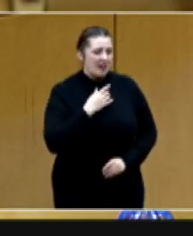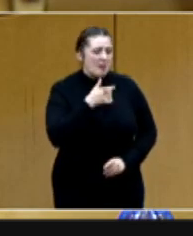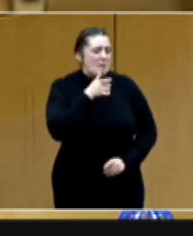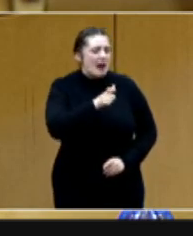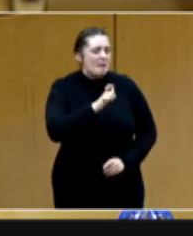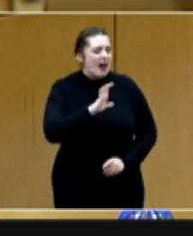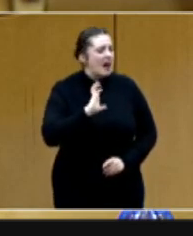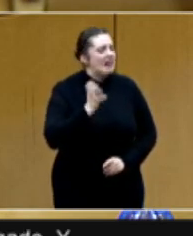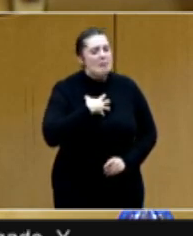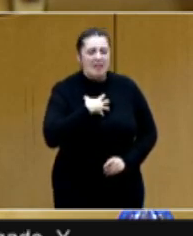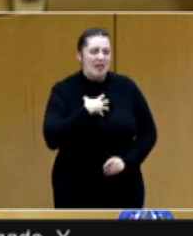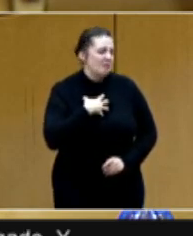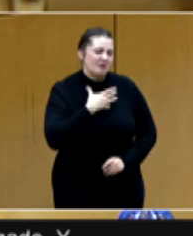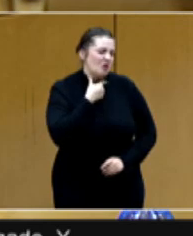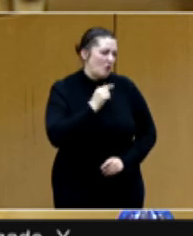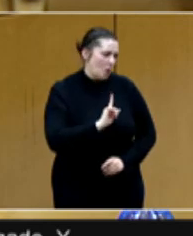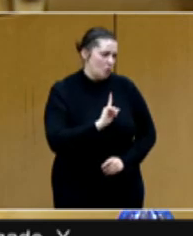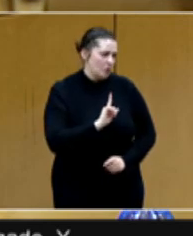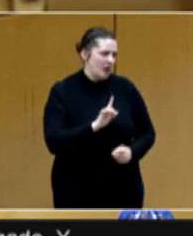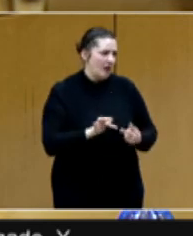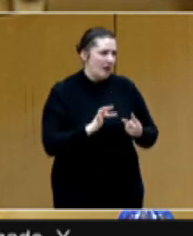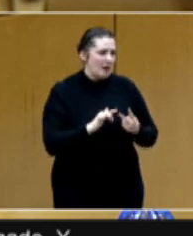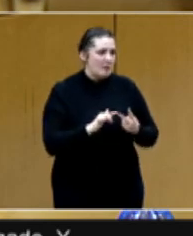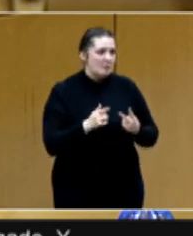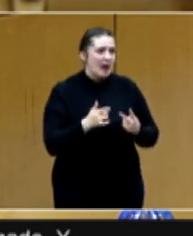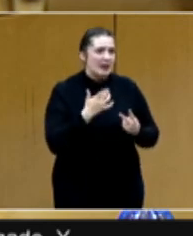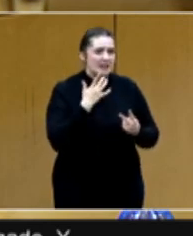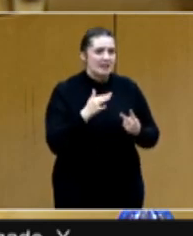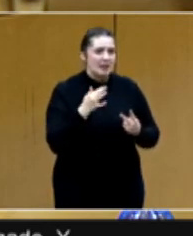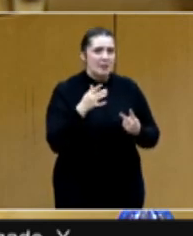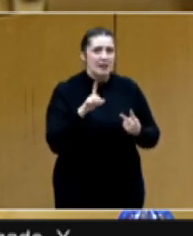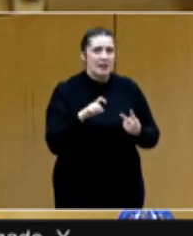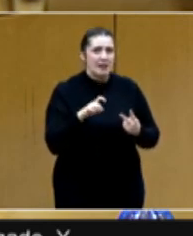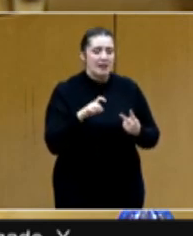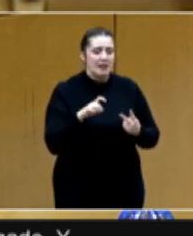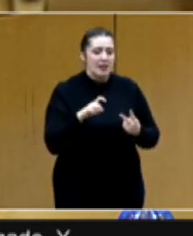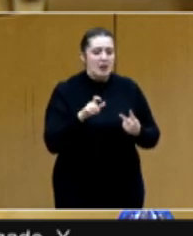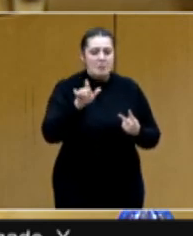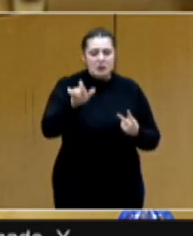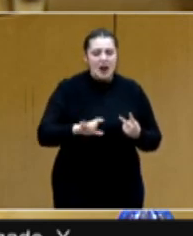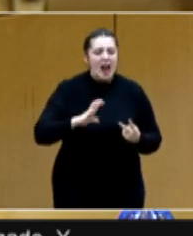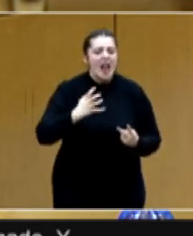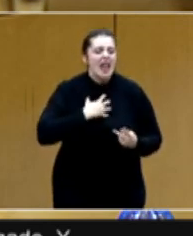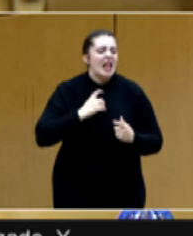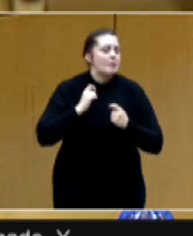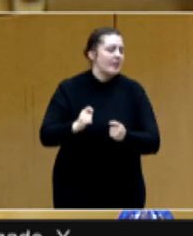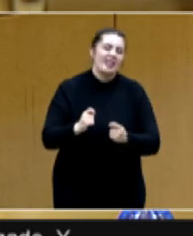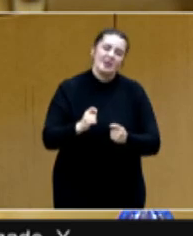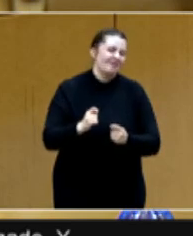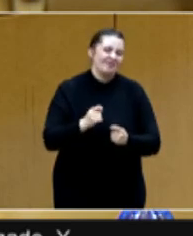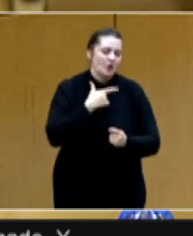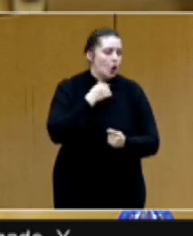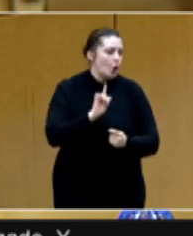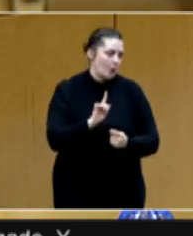y tampoco ni ni ni incapacitado me gusta